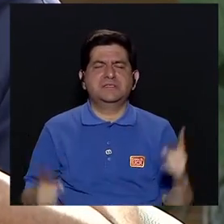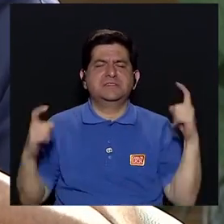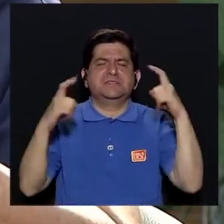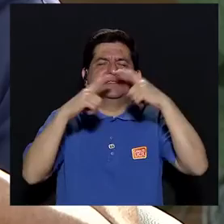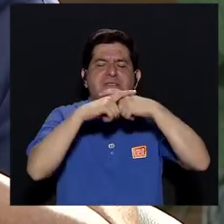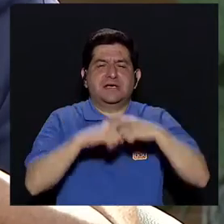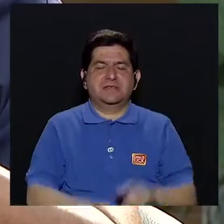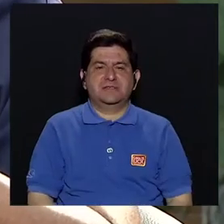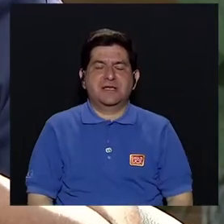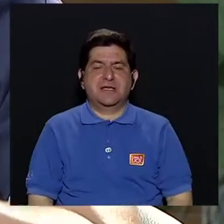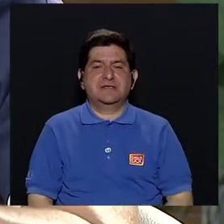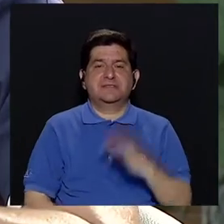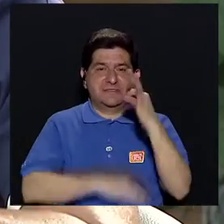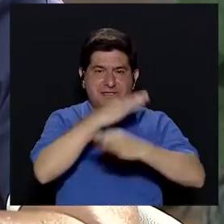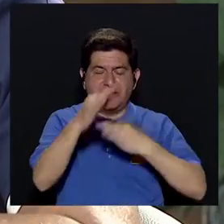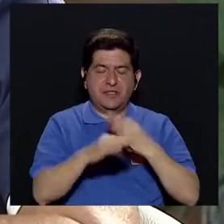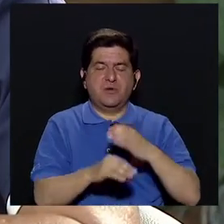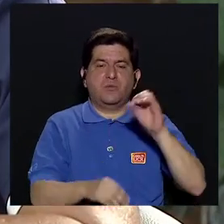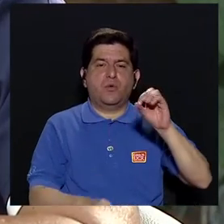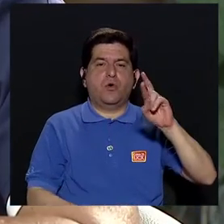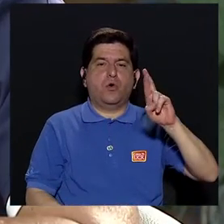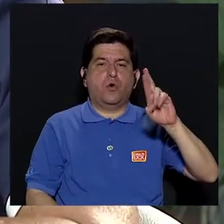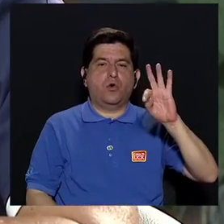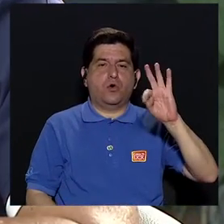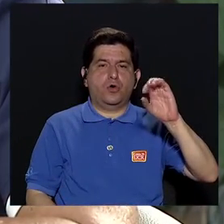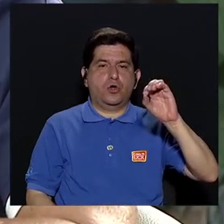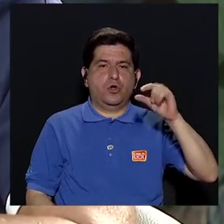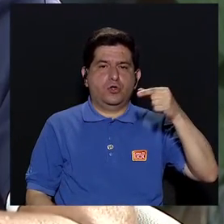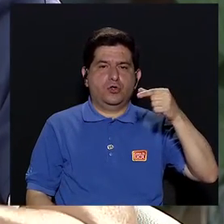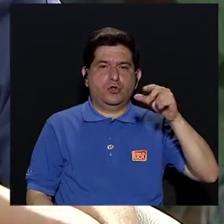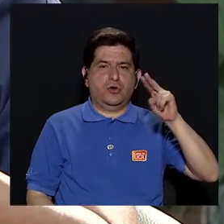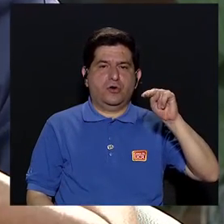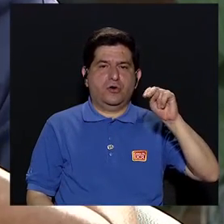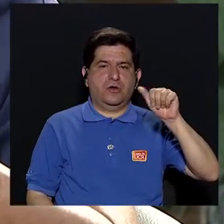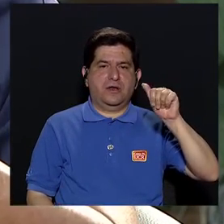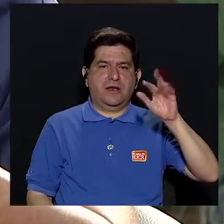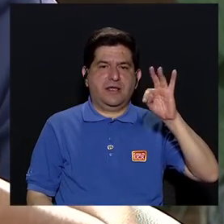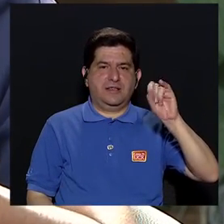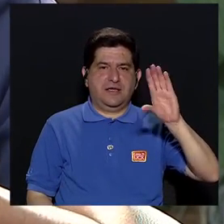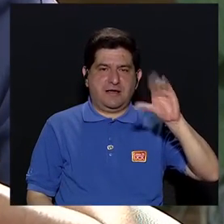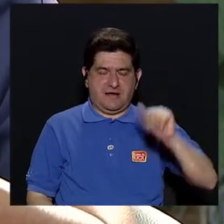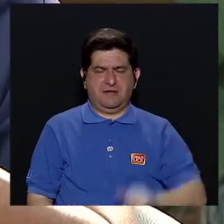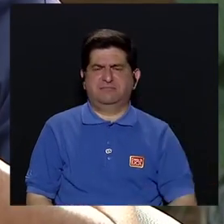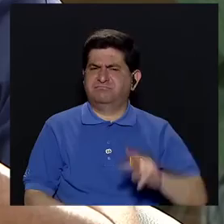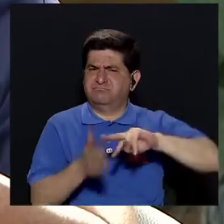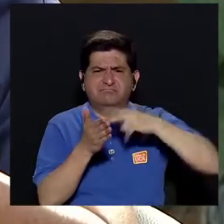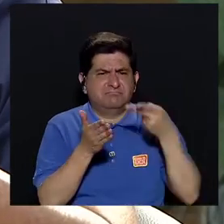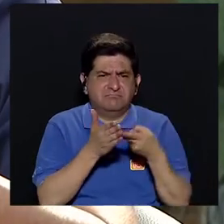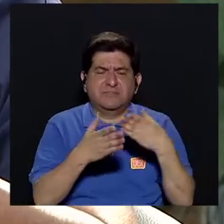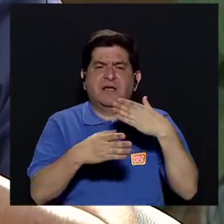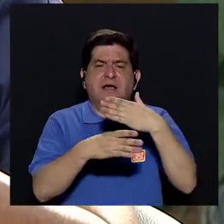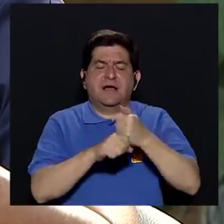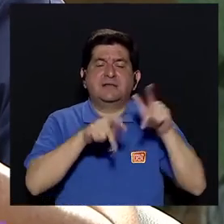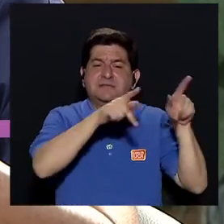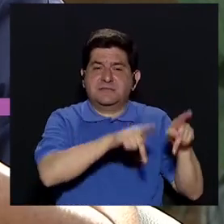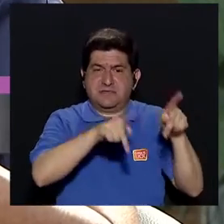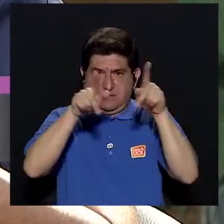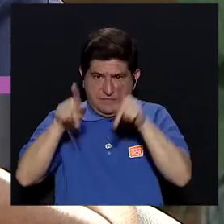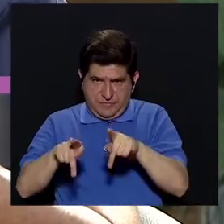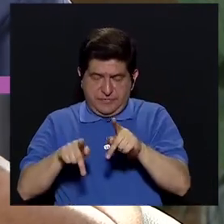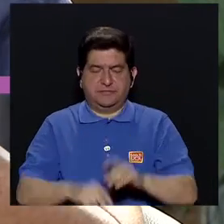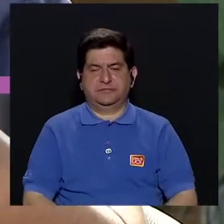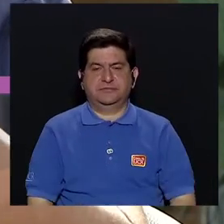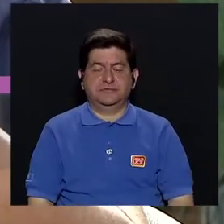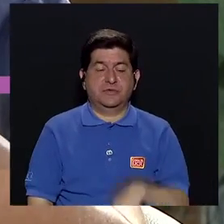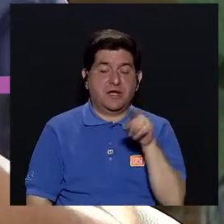de las más complejas es la cirugía ortognática, ¿verdad? La cirugía ortognática es la cirugía que se le hace a